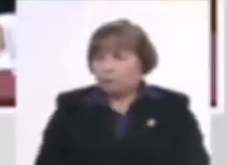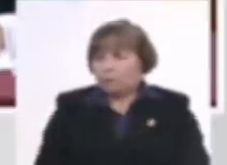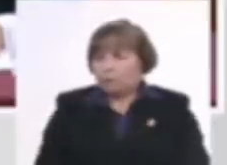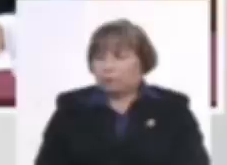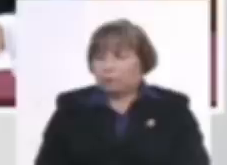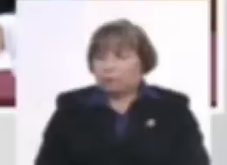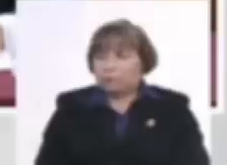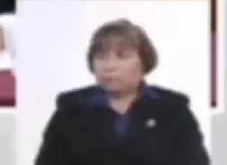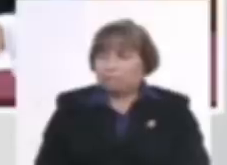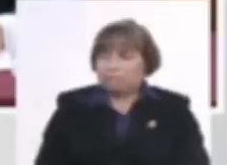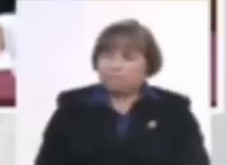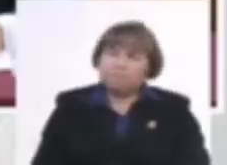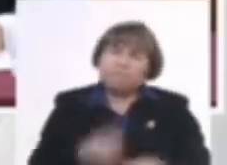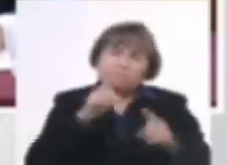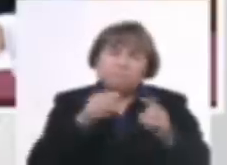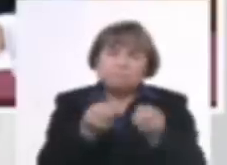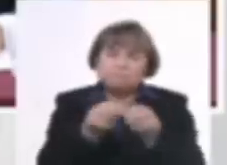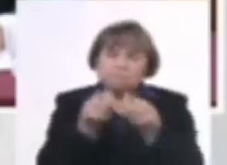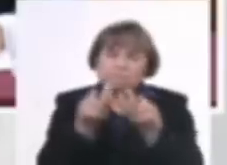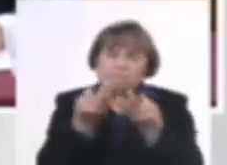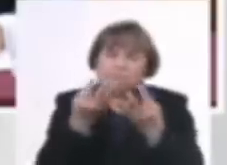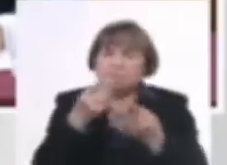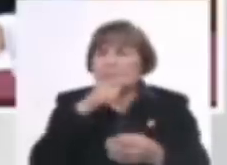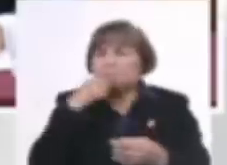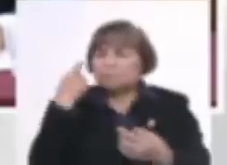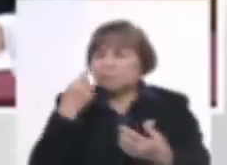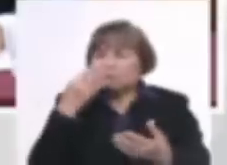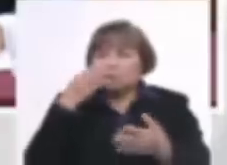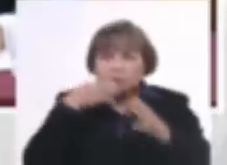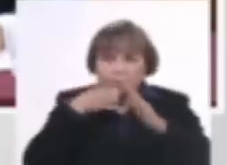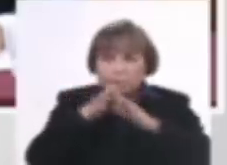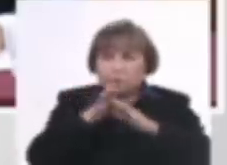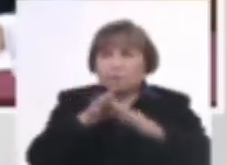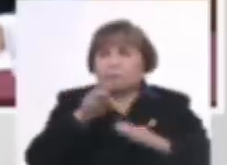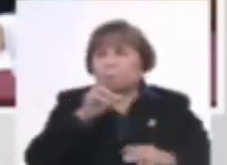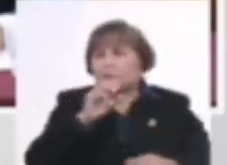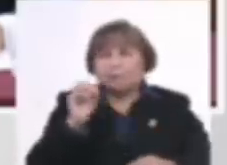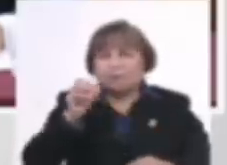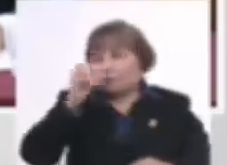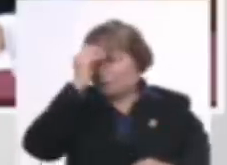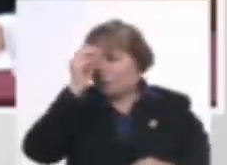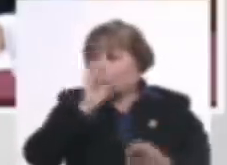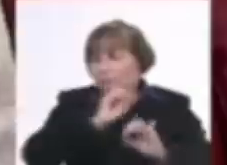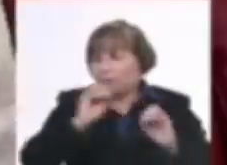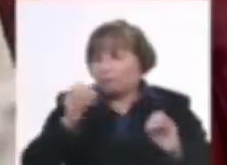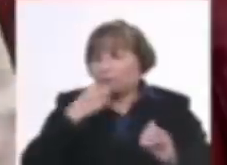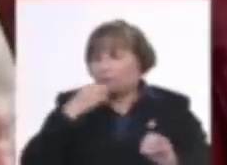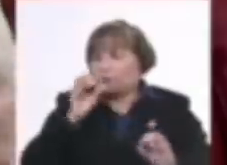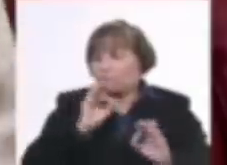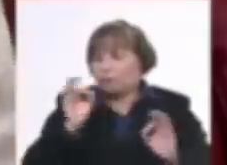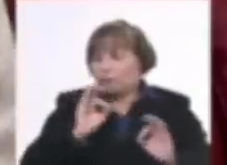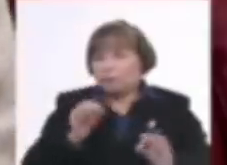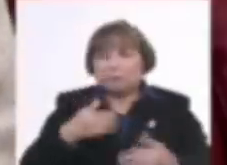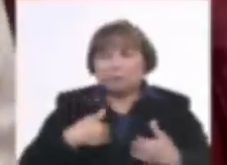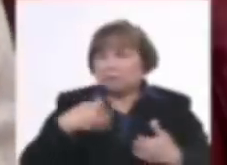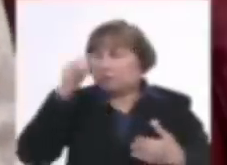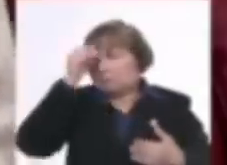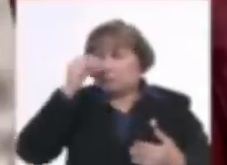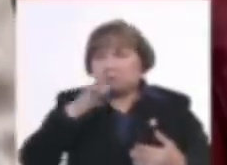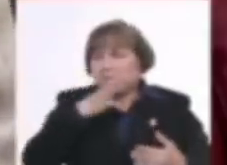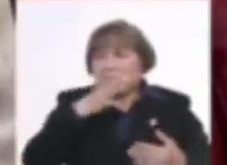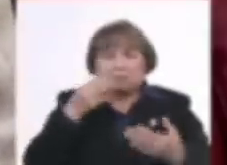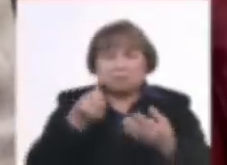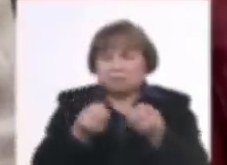Vea usted. ¿Cuántas veces ingresó Susy Díaz Guamán? Desconozco, señor. No tengo